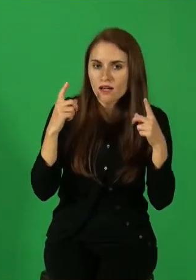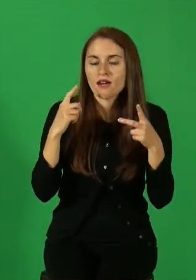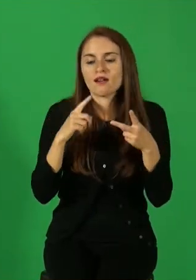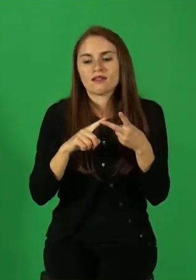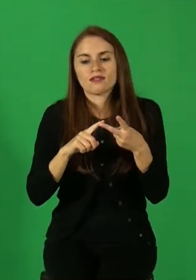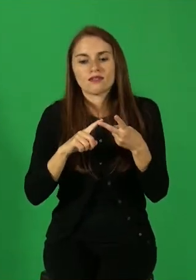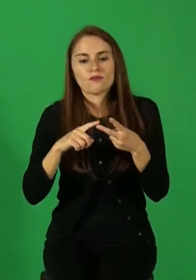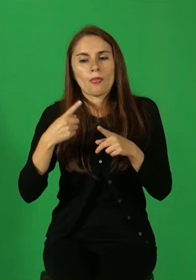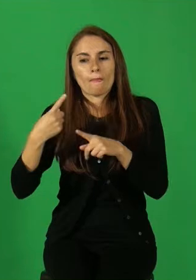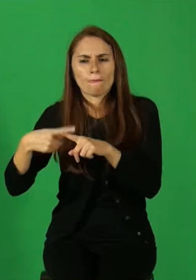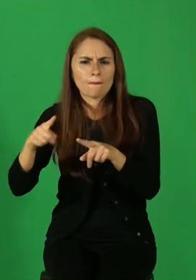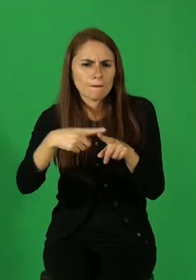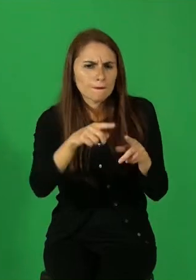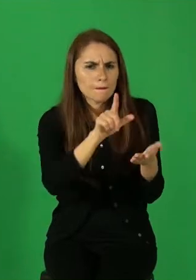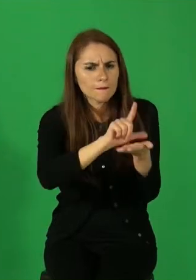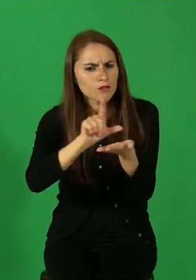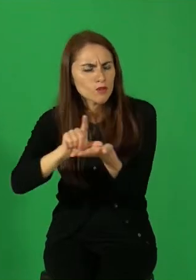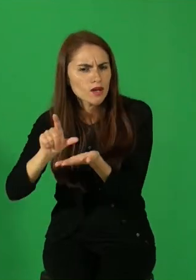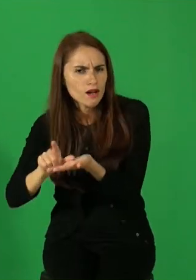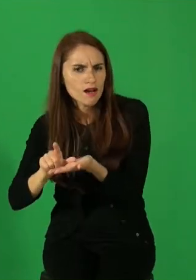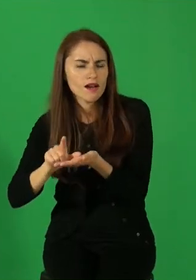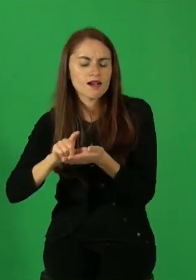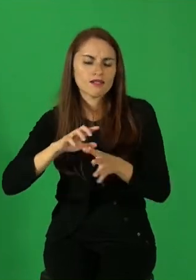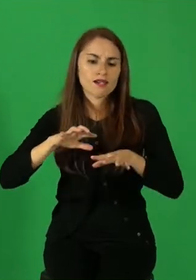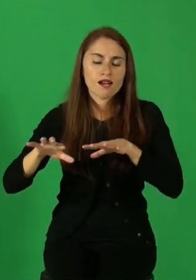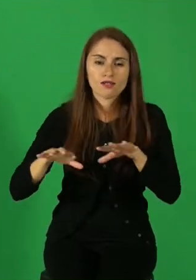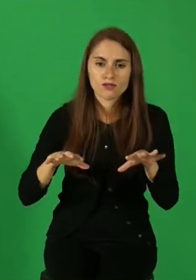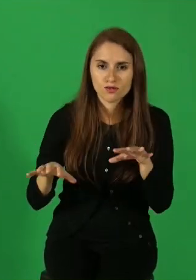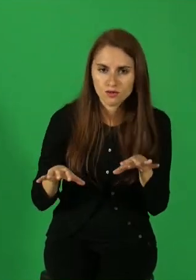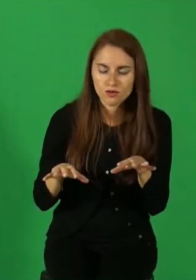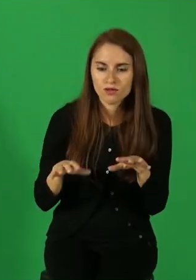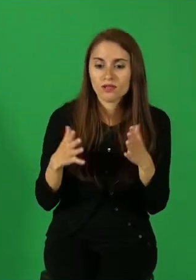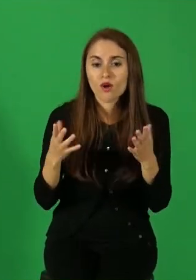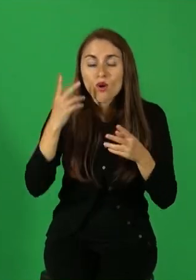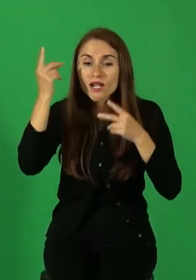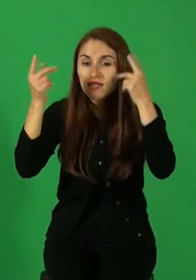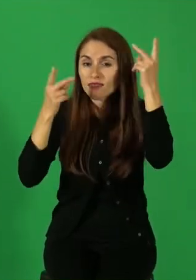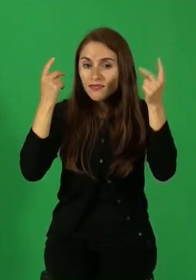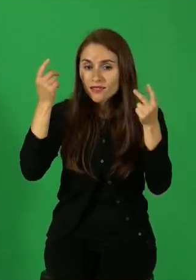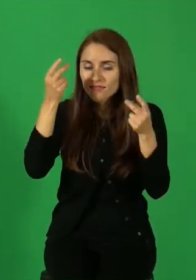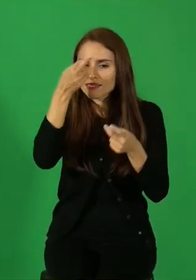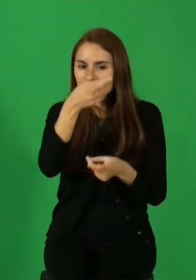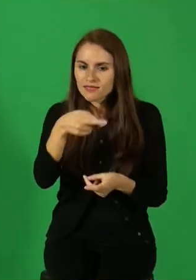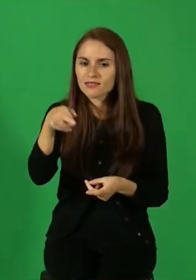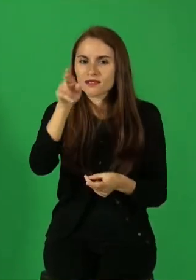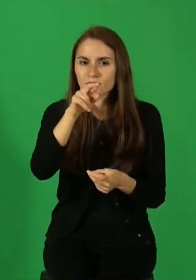hechos, lugares, procesos o ideas a lo largo del texto.